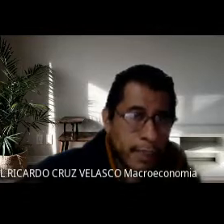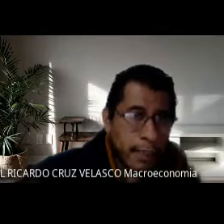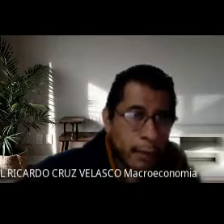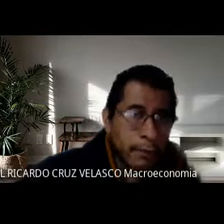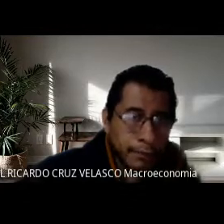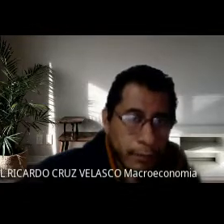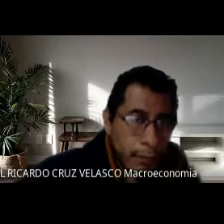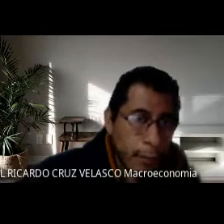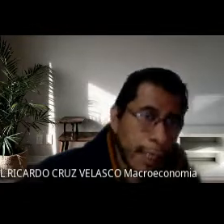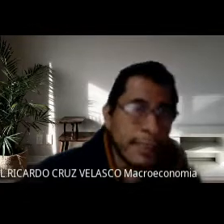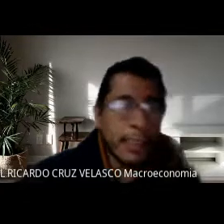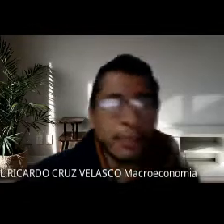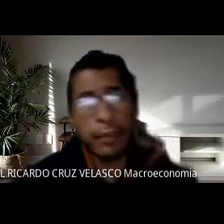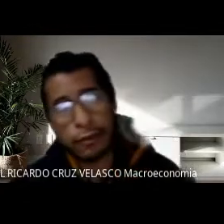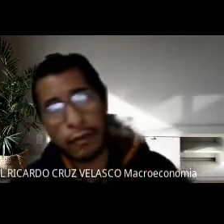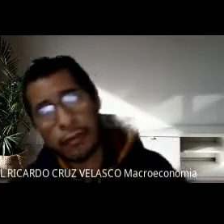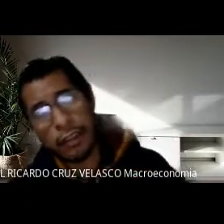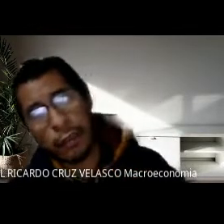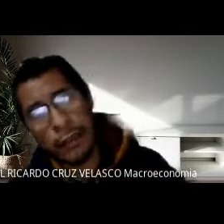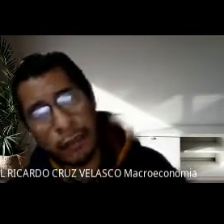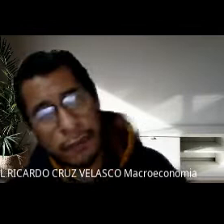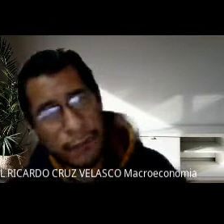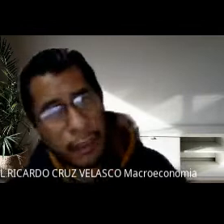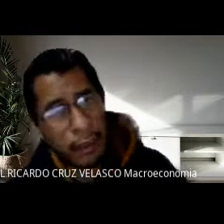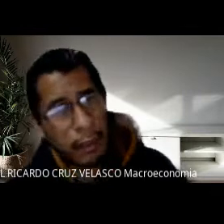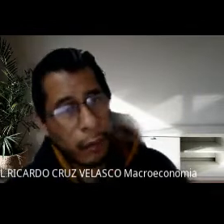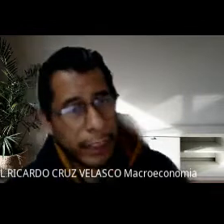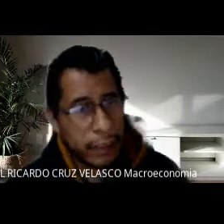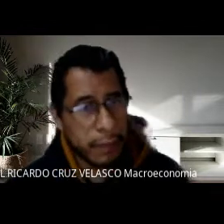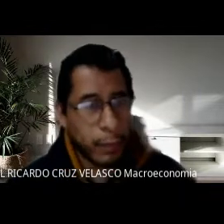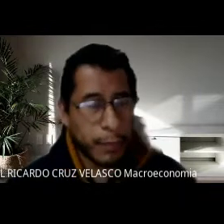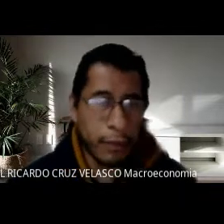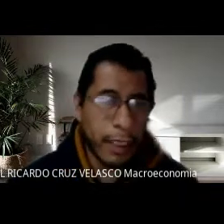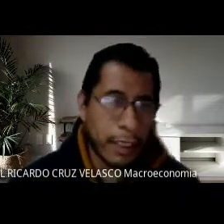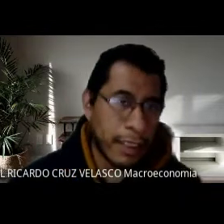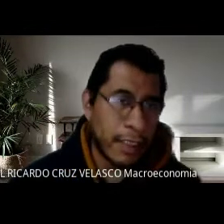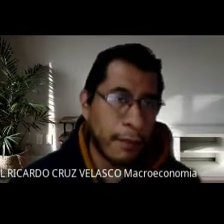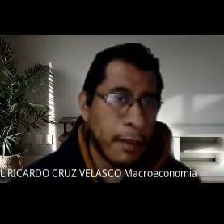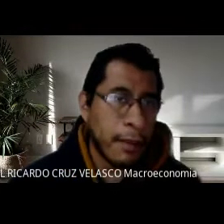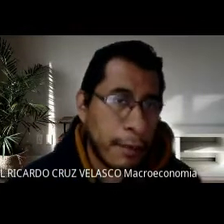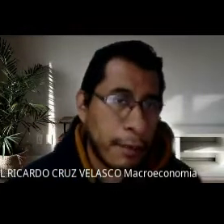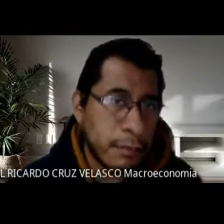Legislativo la cancelación de todos los contratos de compraventa con CFE, por lo que resulta expropiatoria y retroactiva.